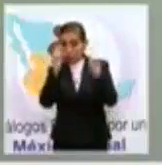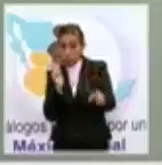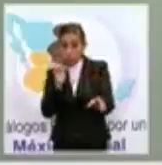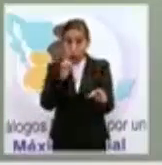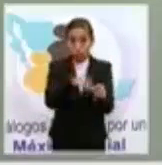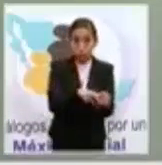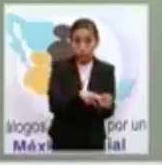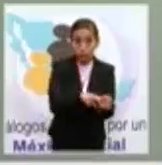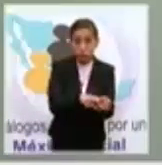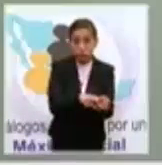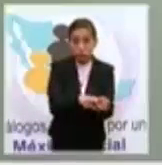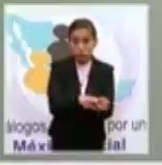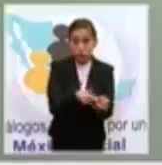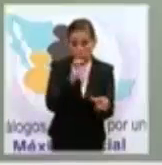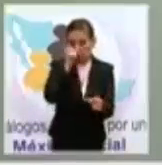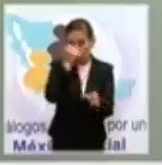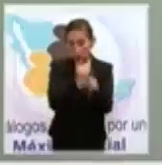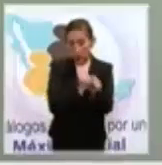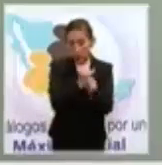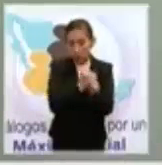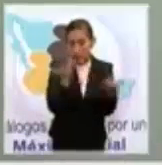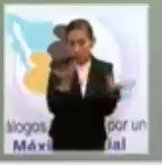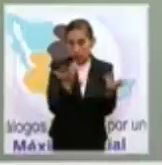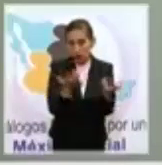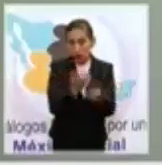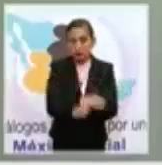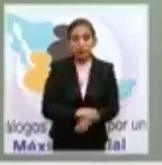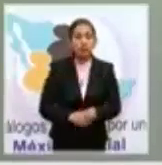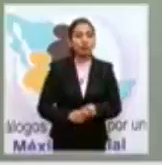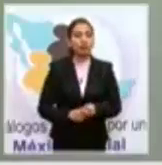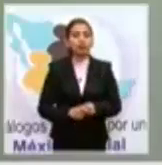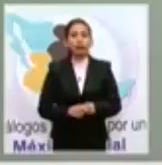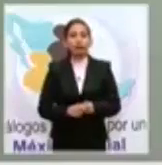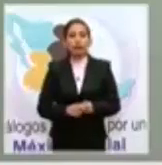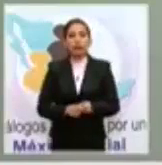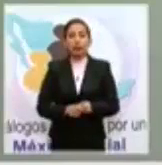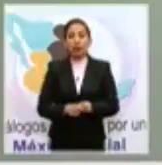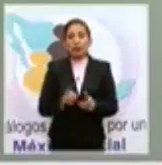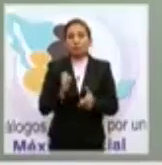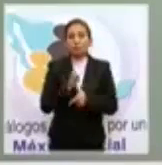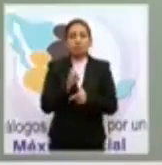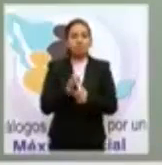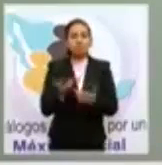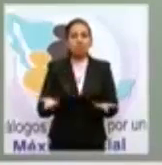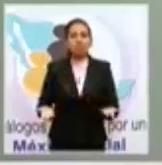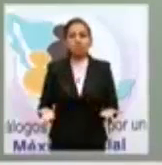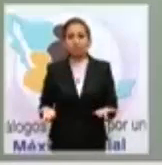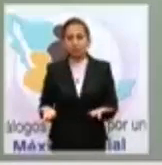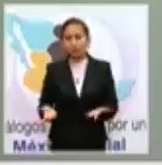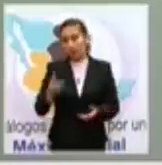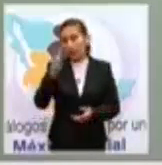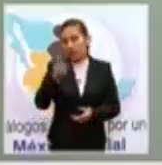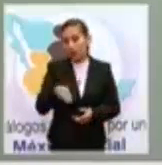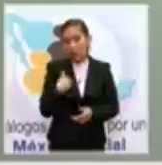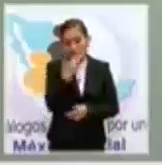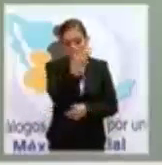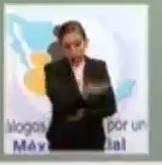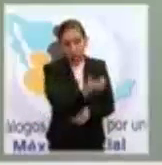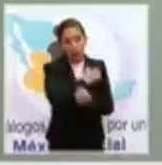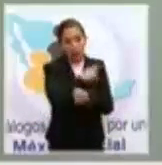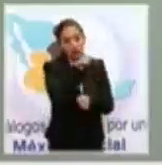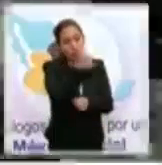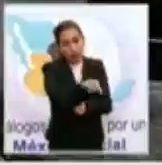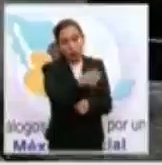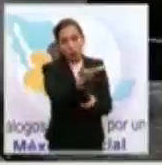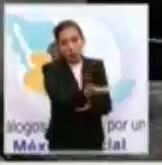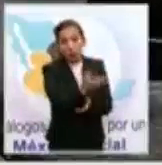escolaridad. Otra investigación que hemos hecho ahí en el CIDE. Entonces, sí, hay que pedirle a la educación, pero también